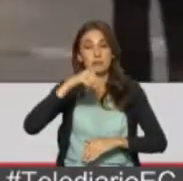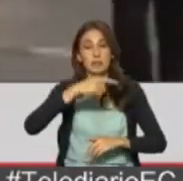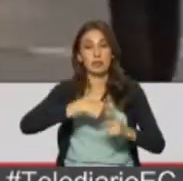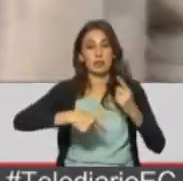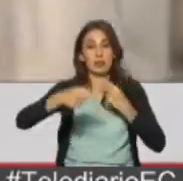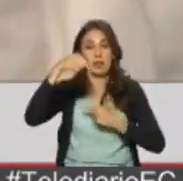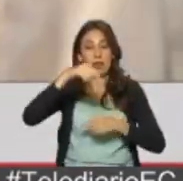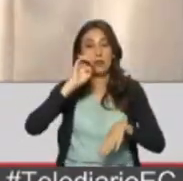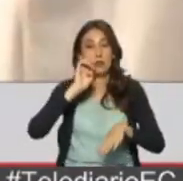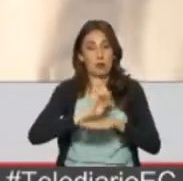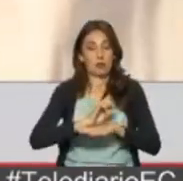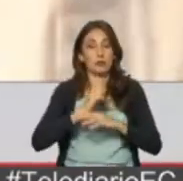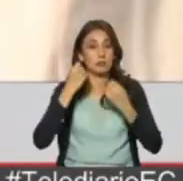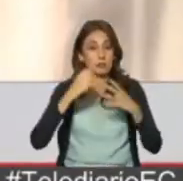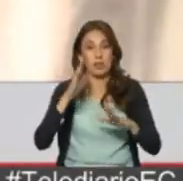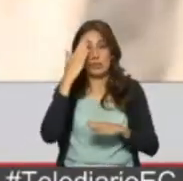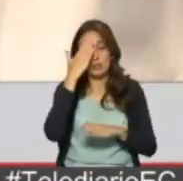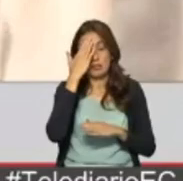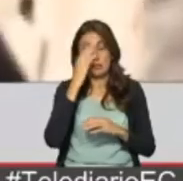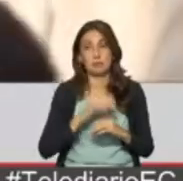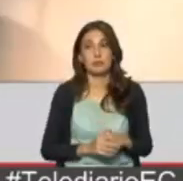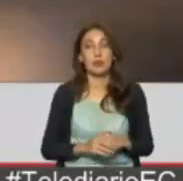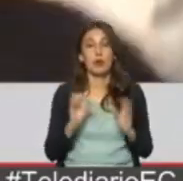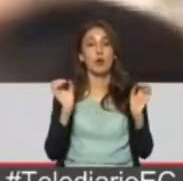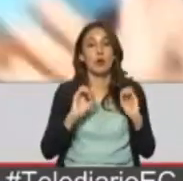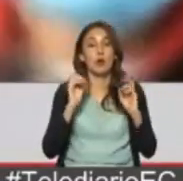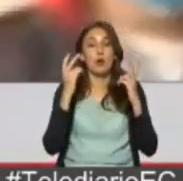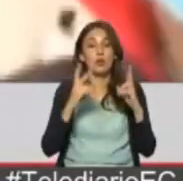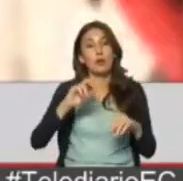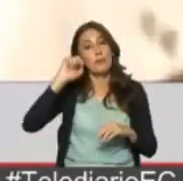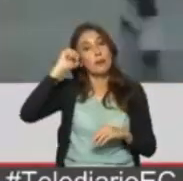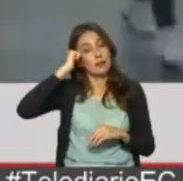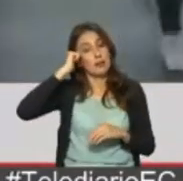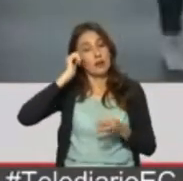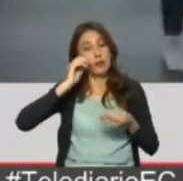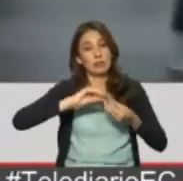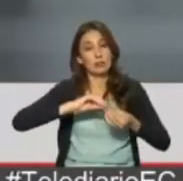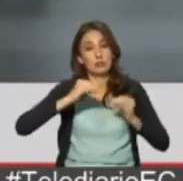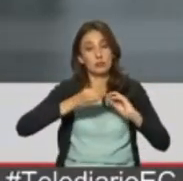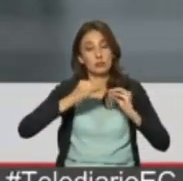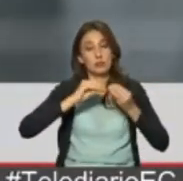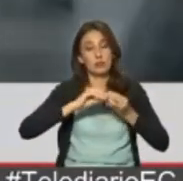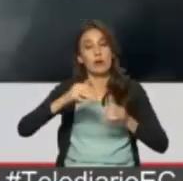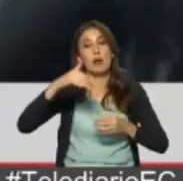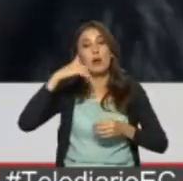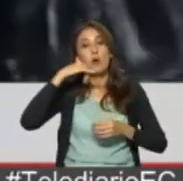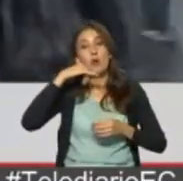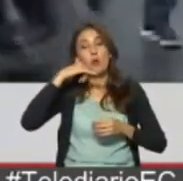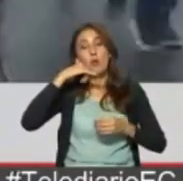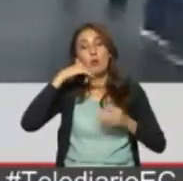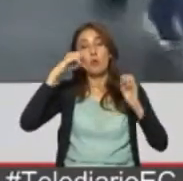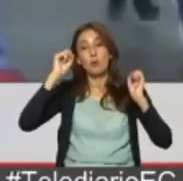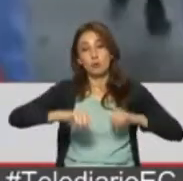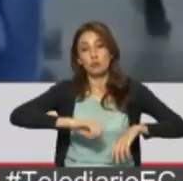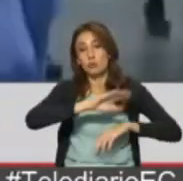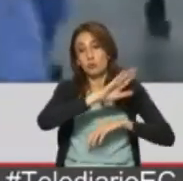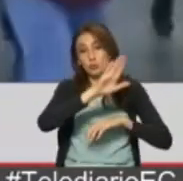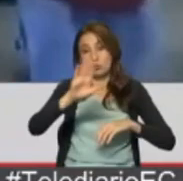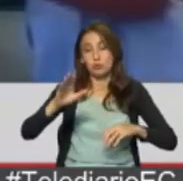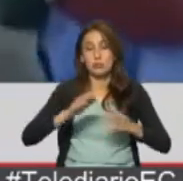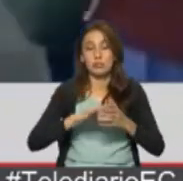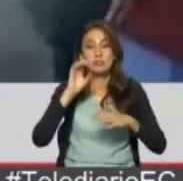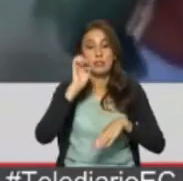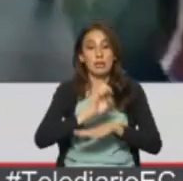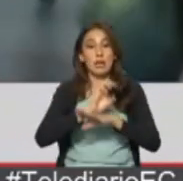retorno a nuestro país, y también que nos pueda recordar el número telefónico, la línea telefónica a través de la cual